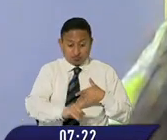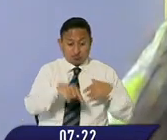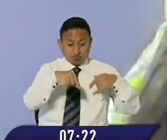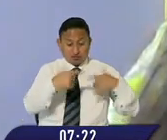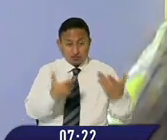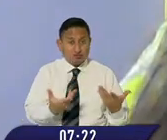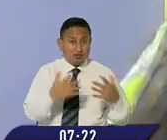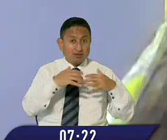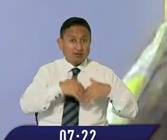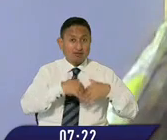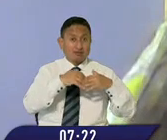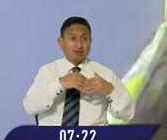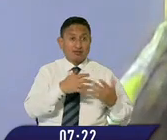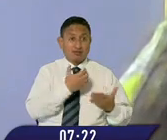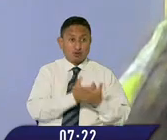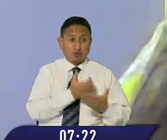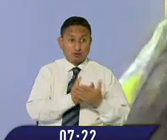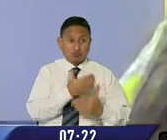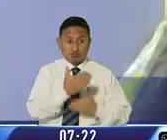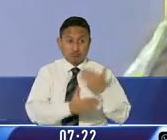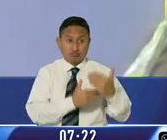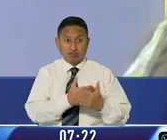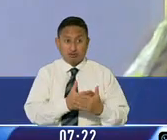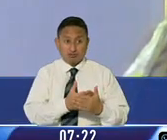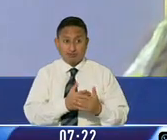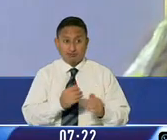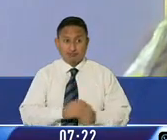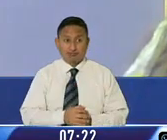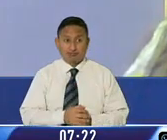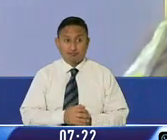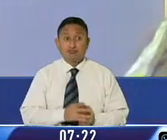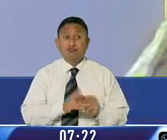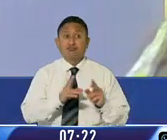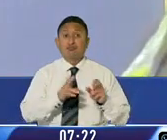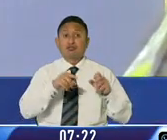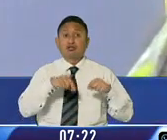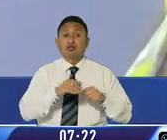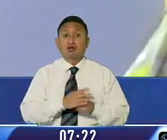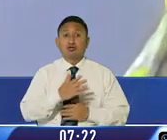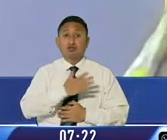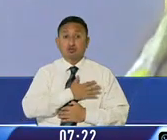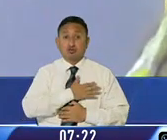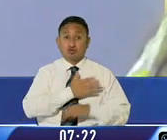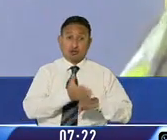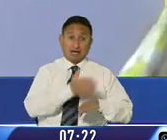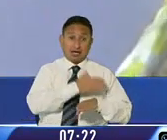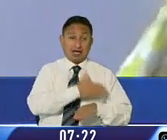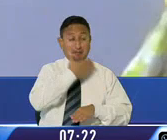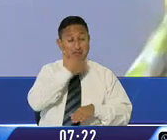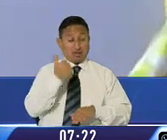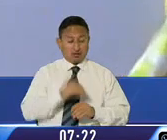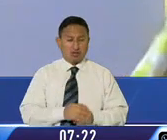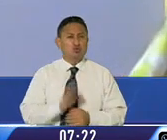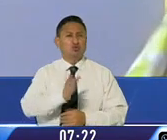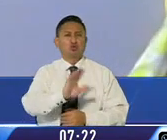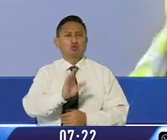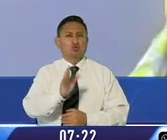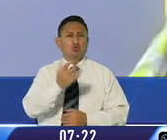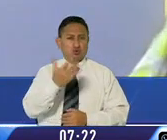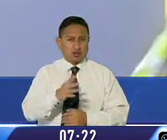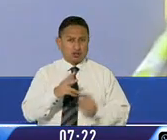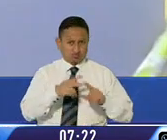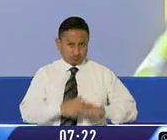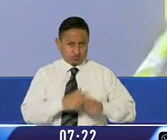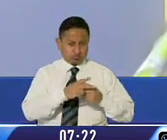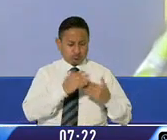de la reactivación económica. Y no se trata de que estamos mejor que antes, sino que ya tenemos que empezar a